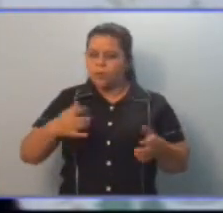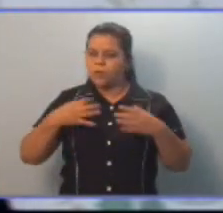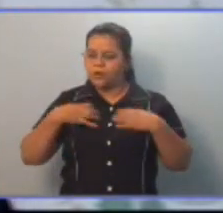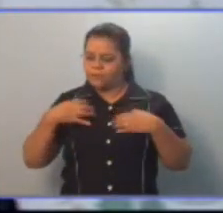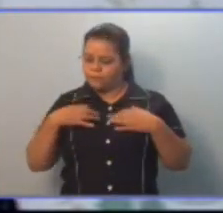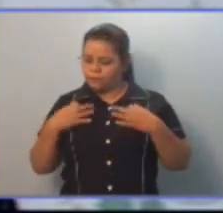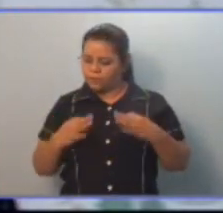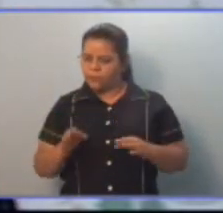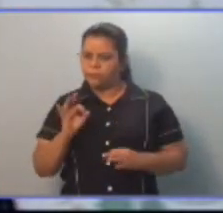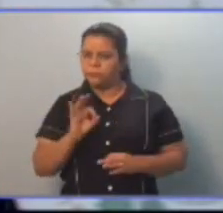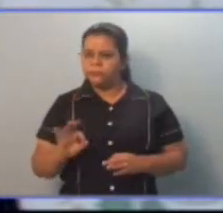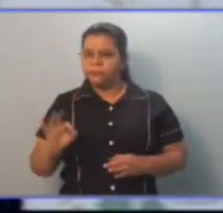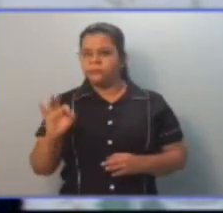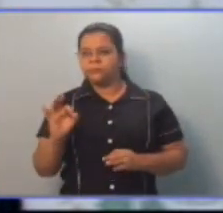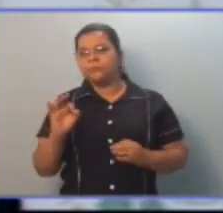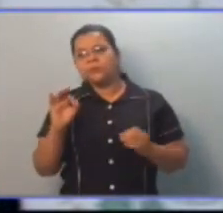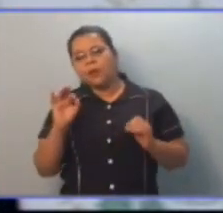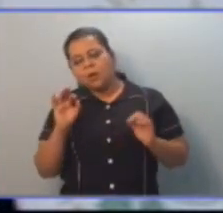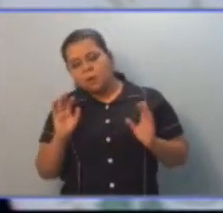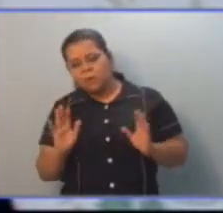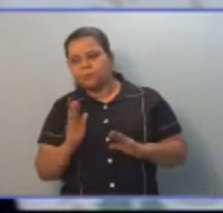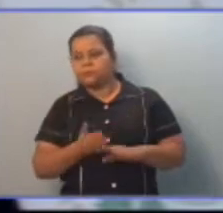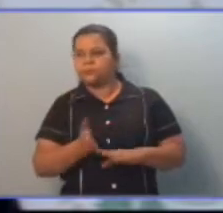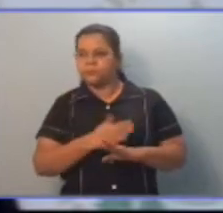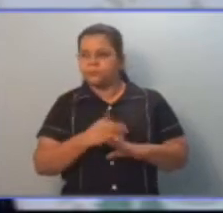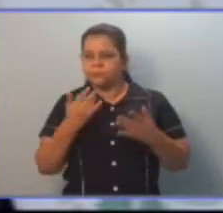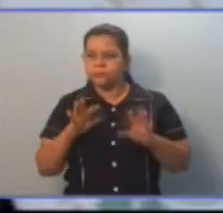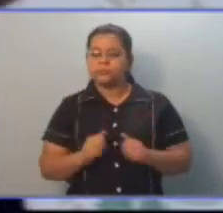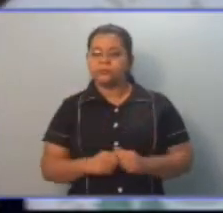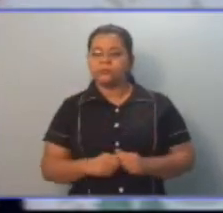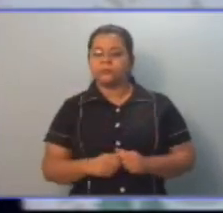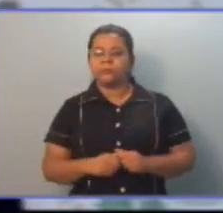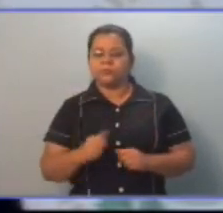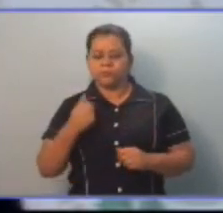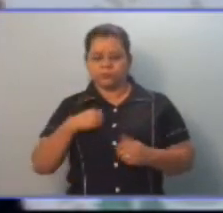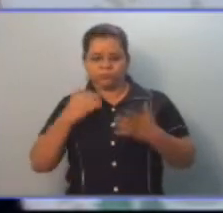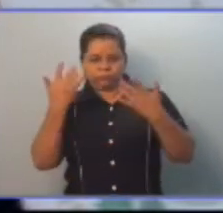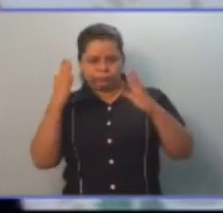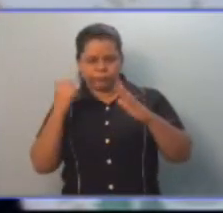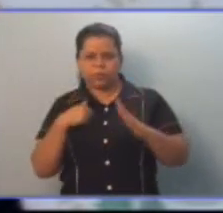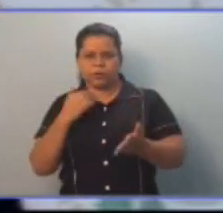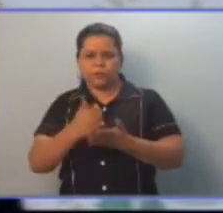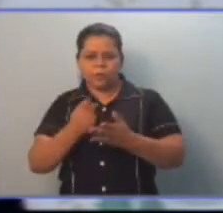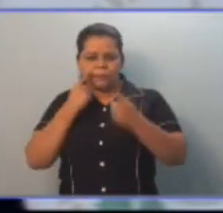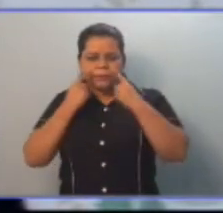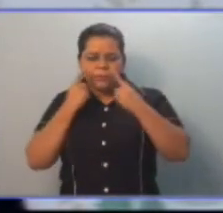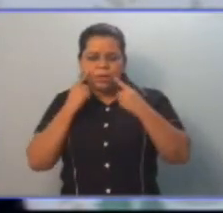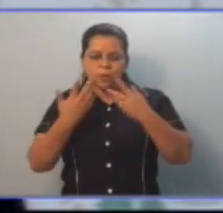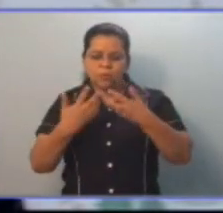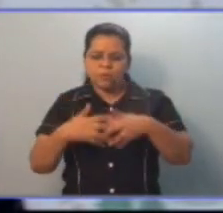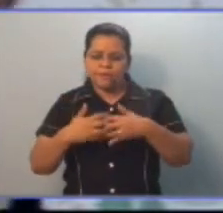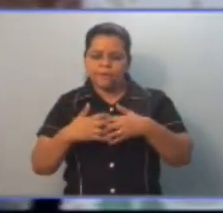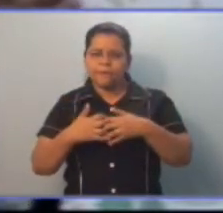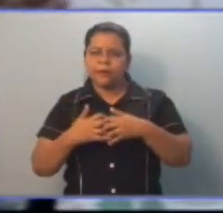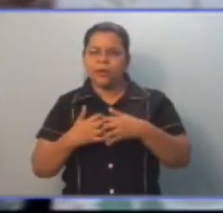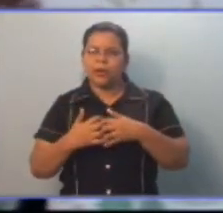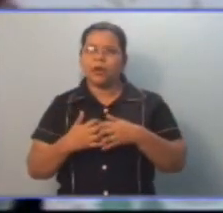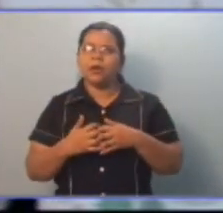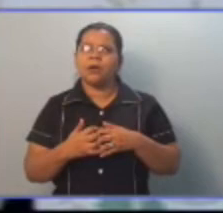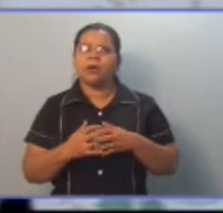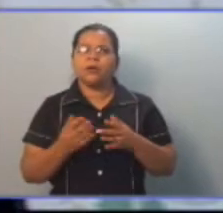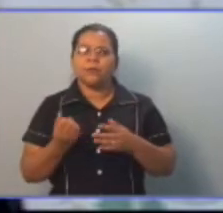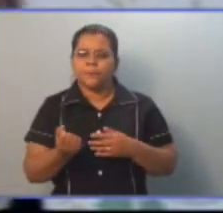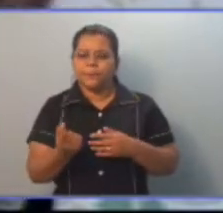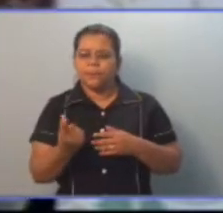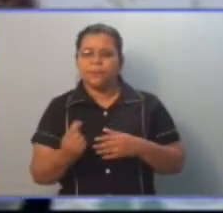manera? Hubo algo incipiente que yo admiré mucho y hasta lo fui a visitar, fue una fábrica arriba